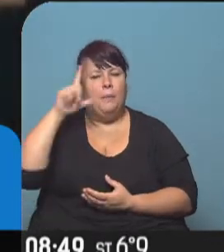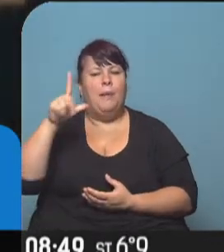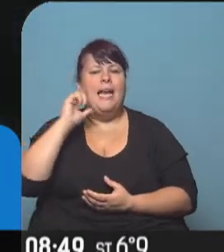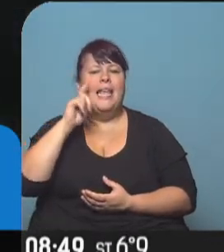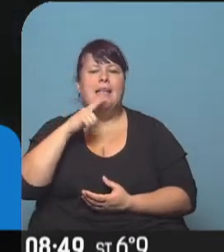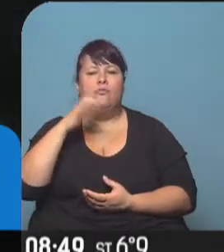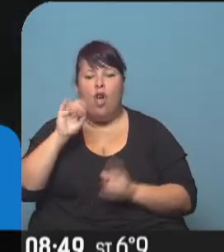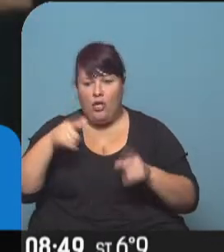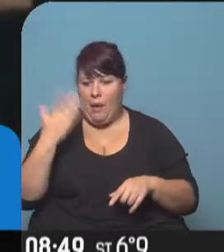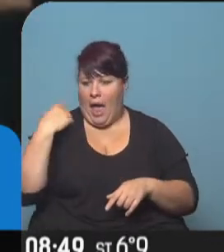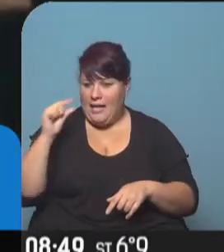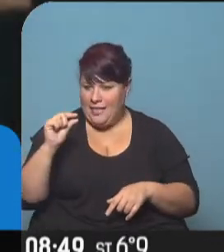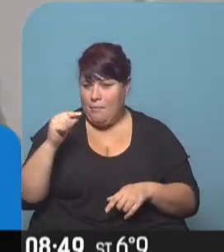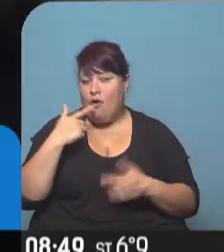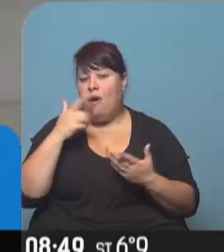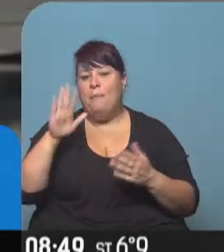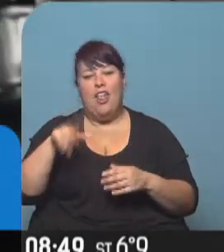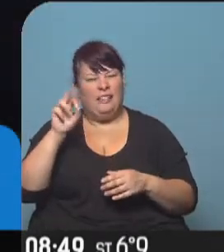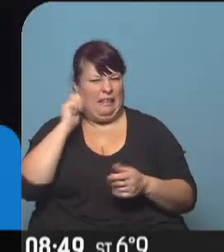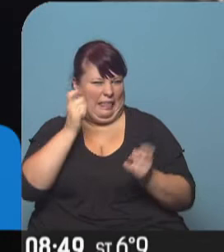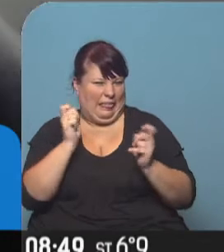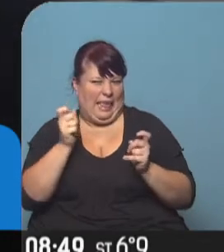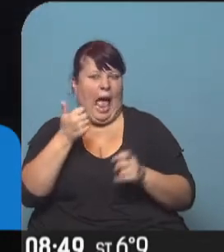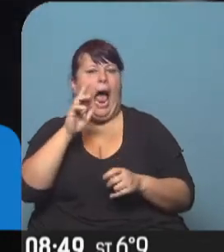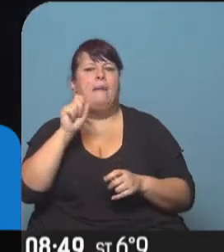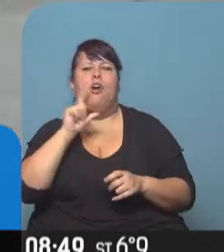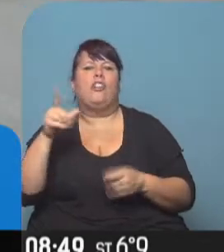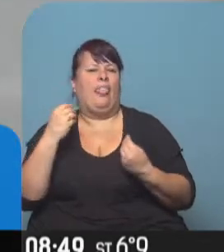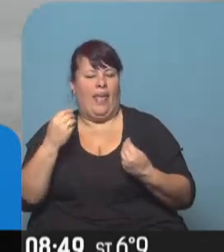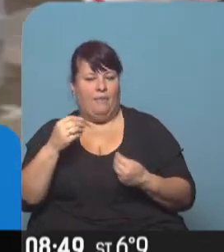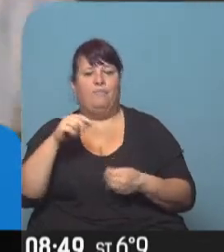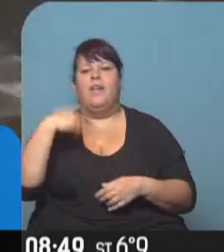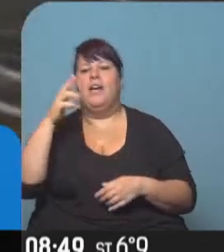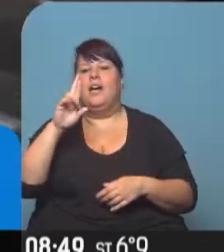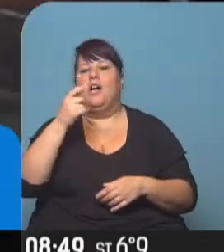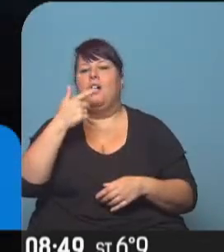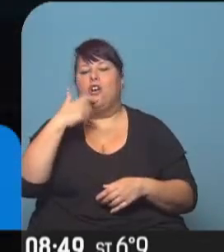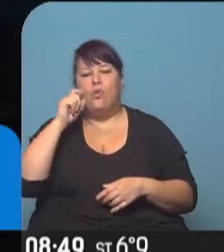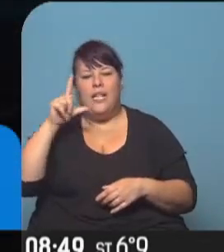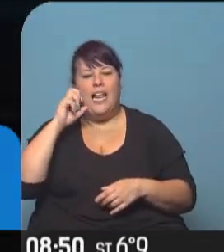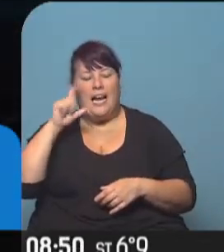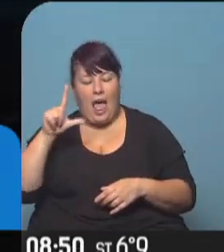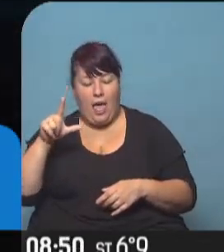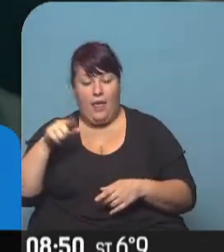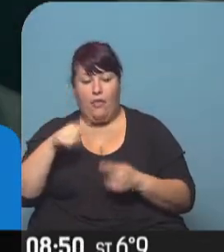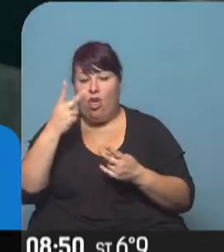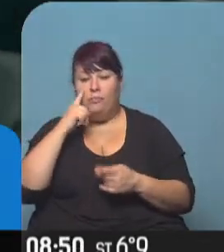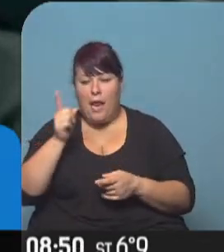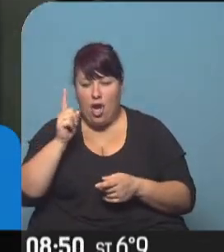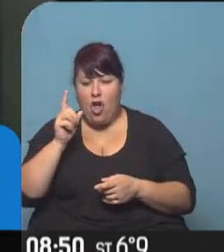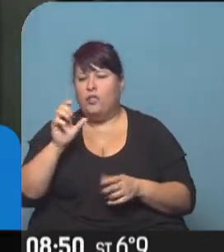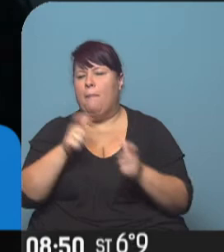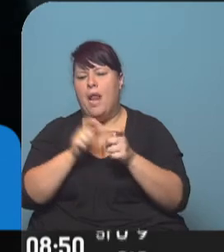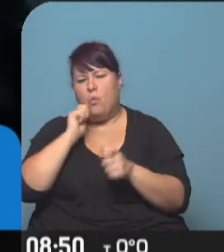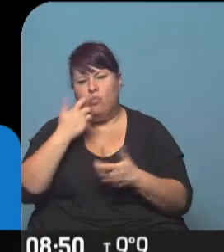más cerquita en el tiempo, porque los que tienen menos de 30 van a decir de qué Arma Mortal me habla, Russell Crowe y Ryan Gosling, dos tipos peligrosos, un